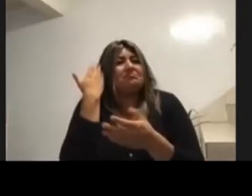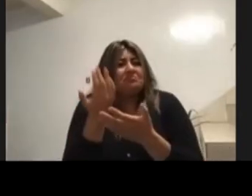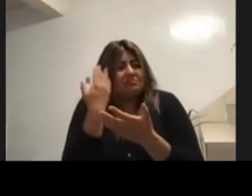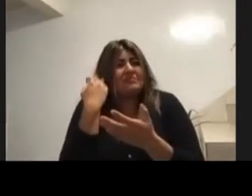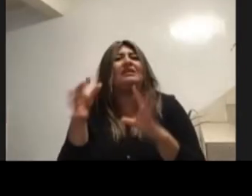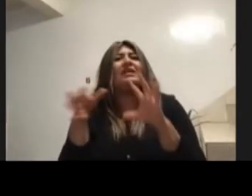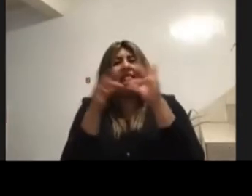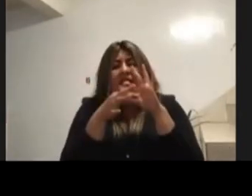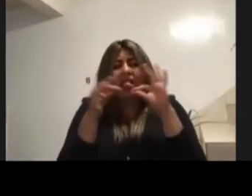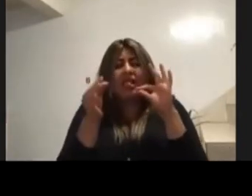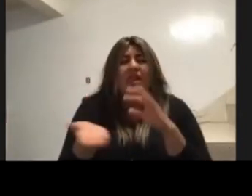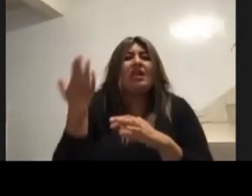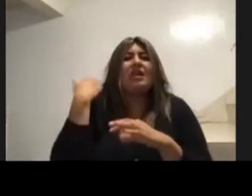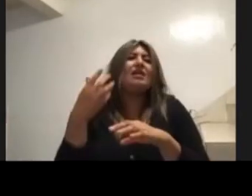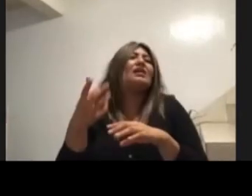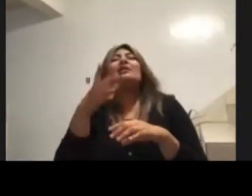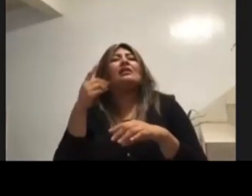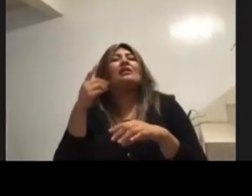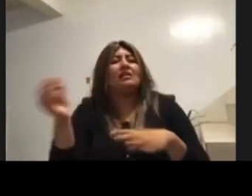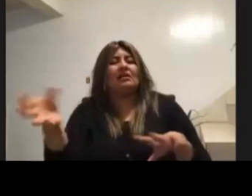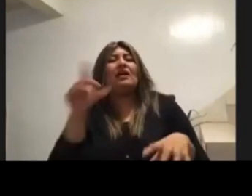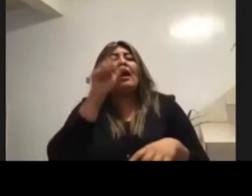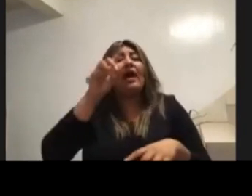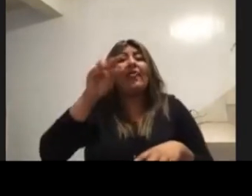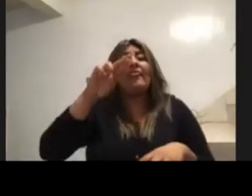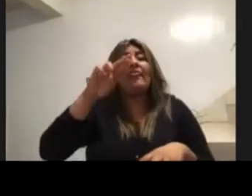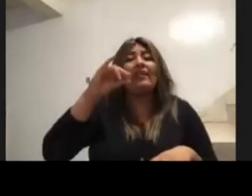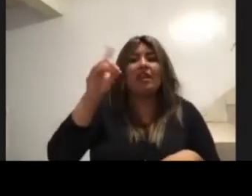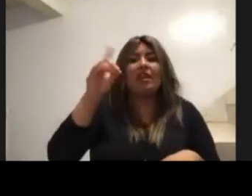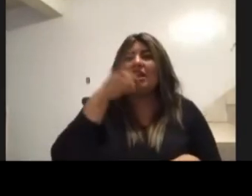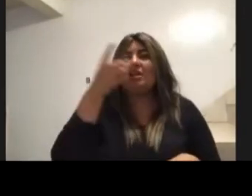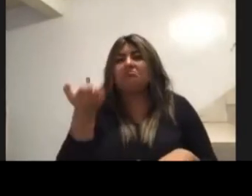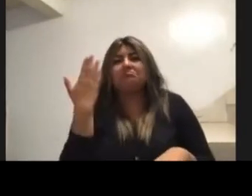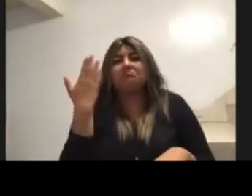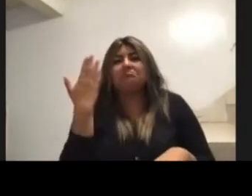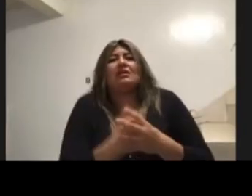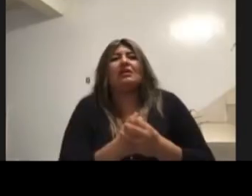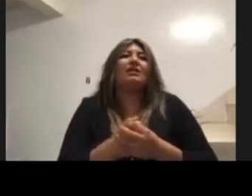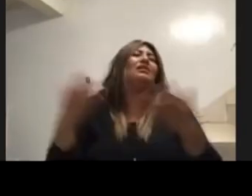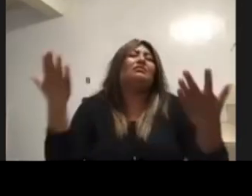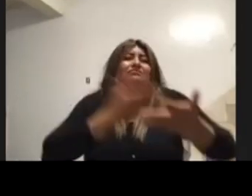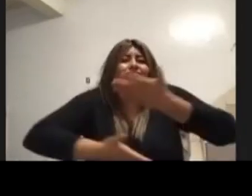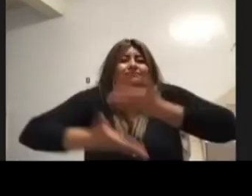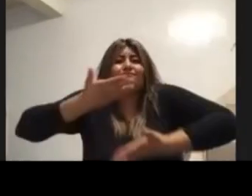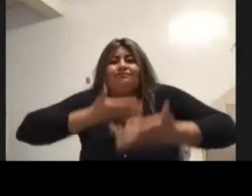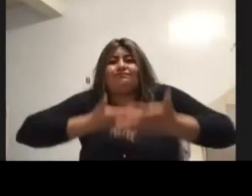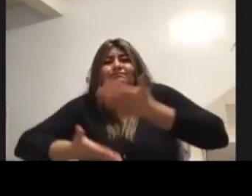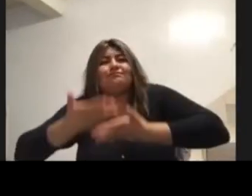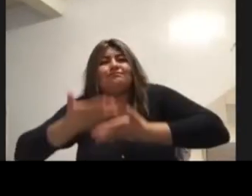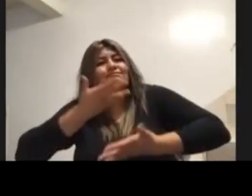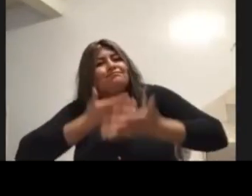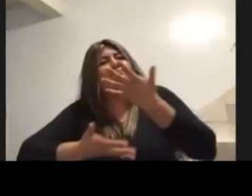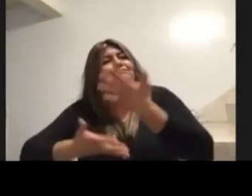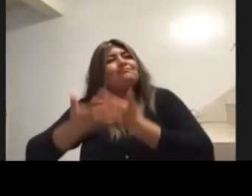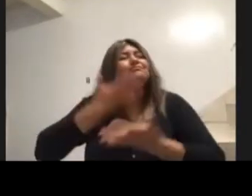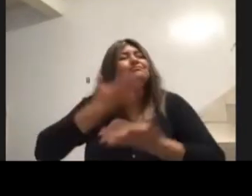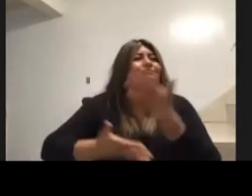la colaboración, la responsabilidad compartida o la mirada en común. Creo